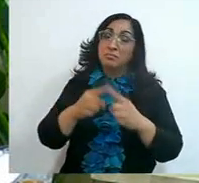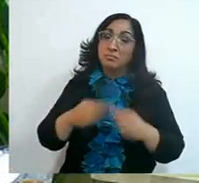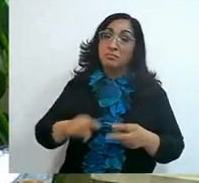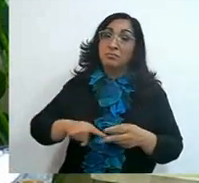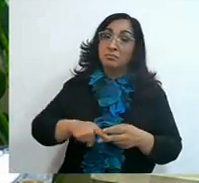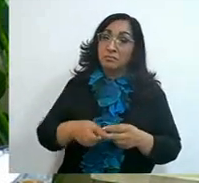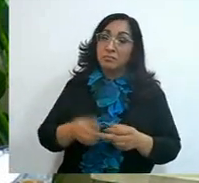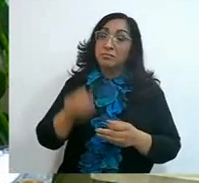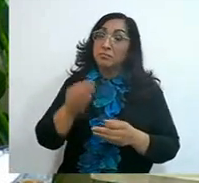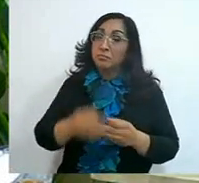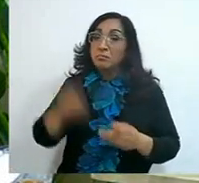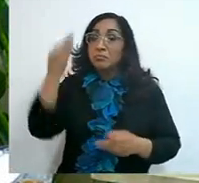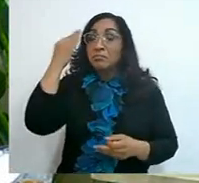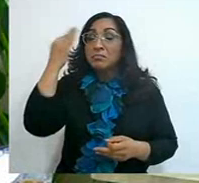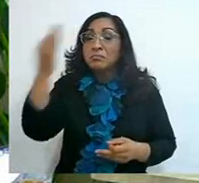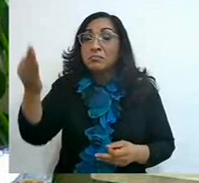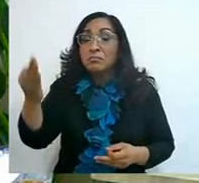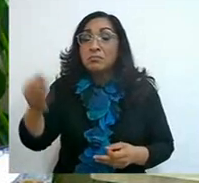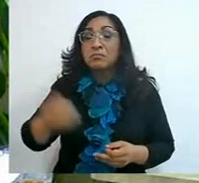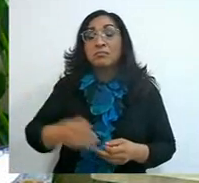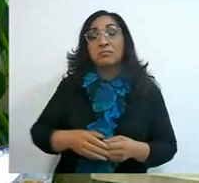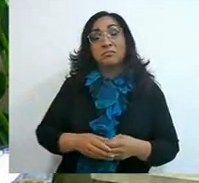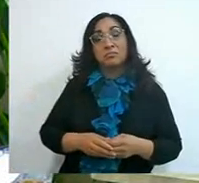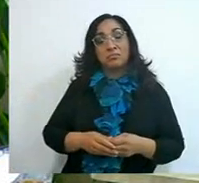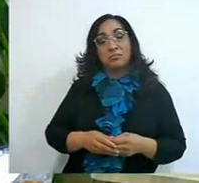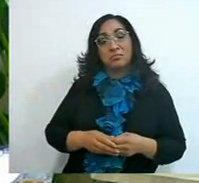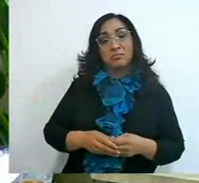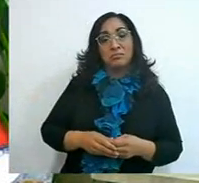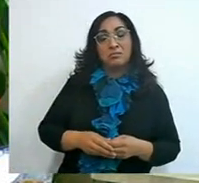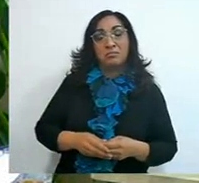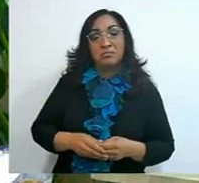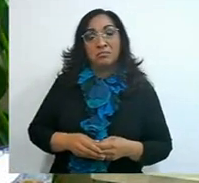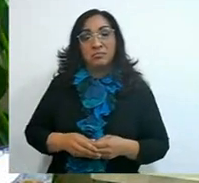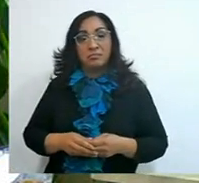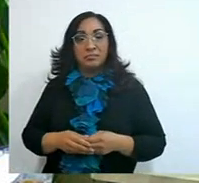Como dicen los tiempos de Pedro, fíjense, ya desde los tiempos de Pedro,